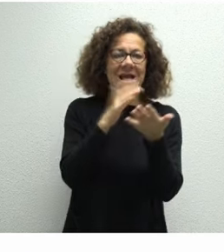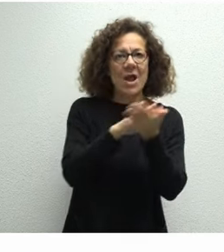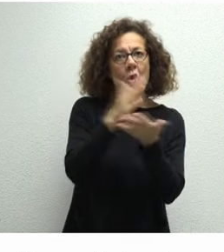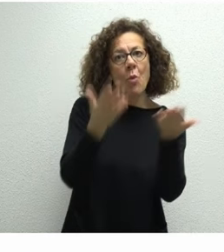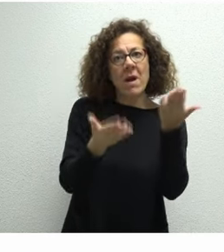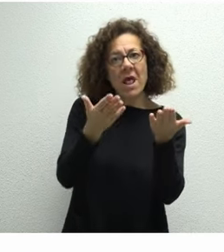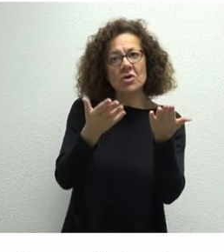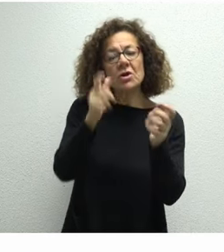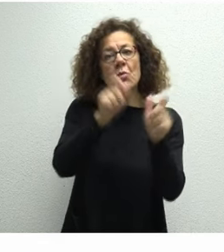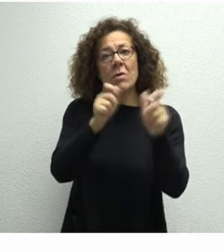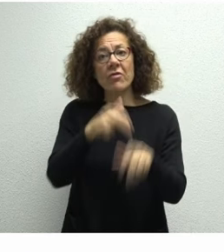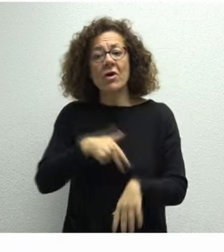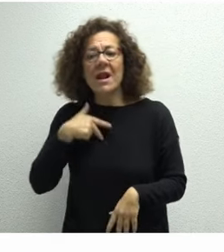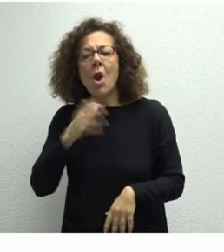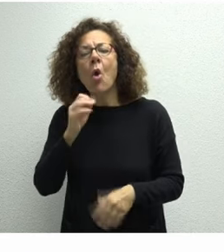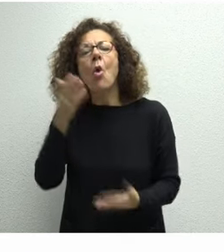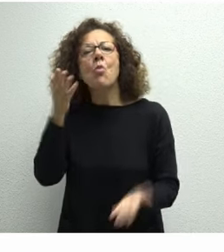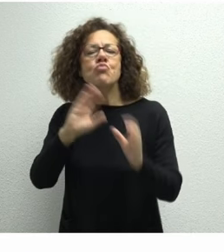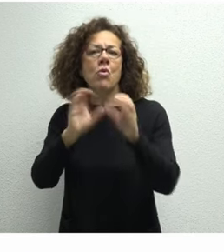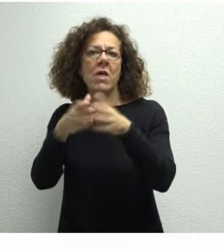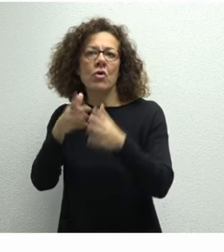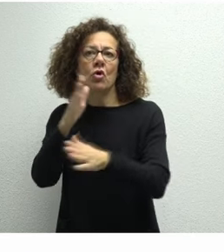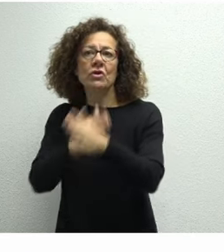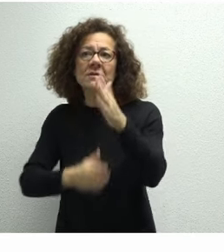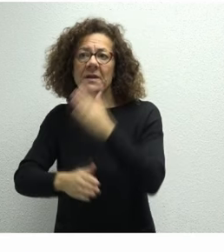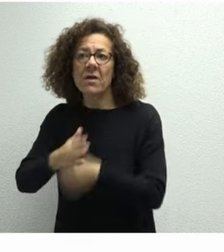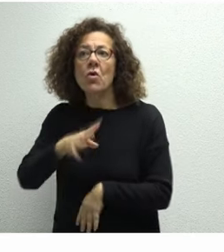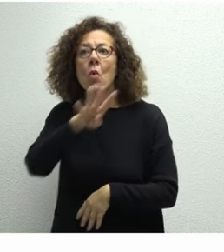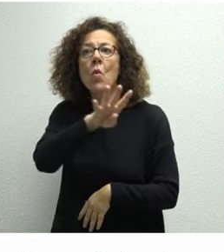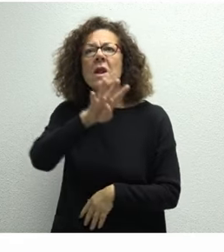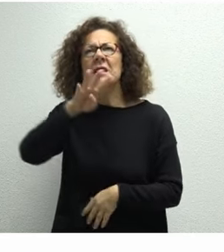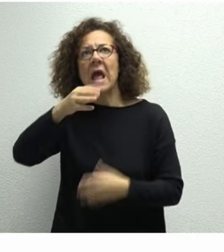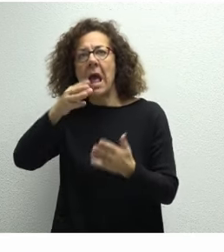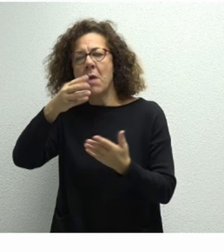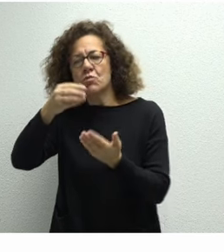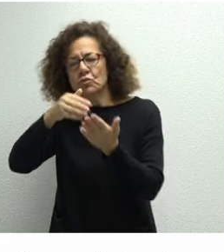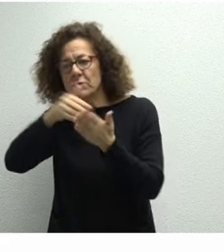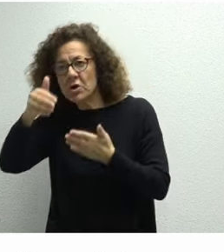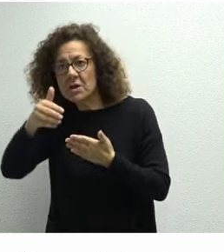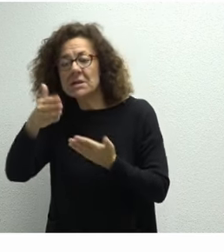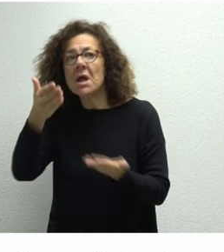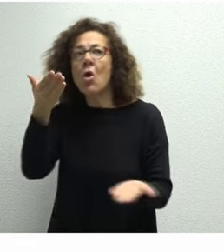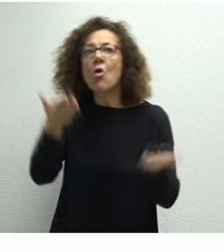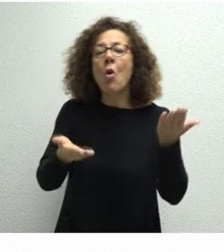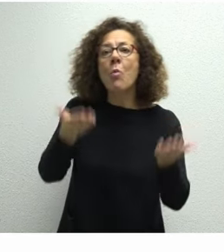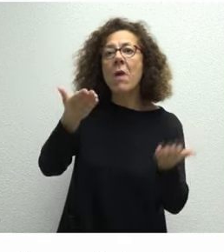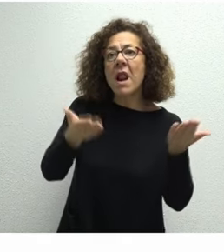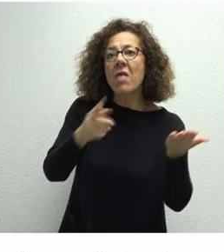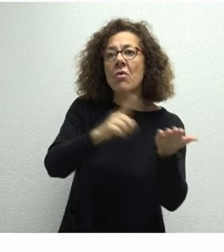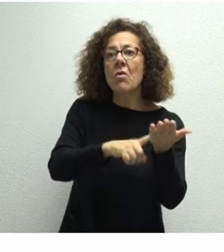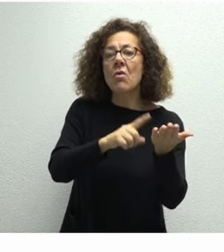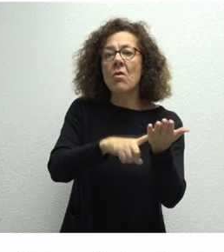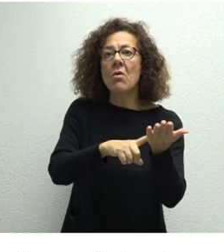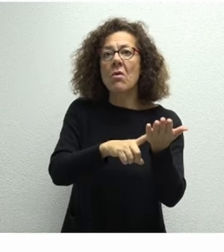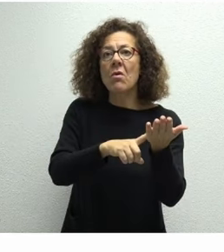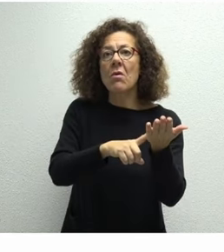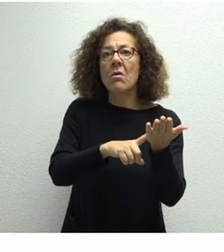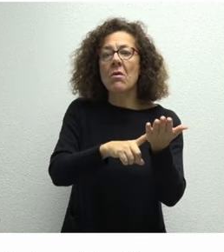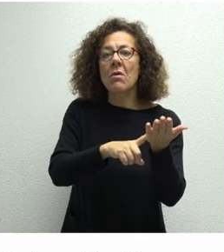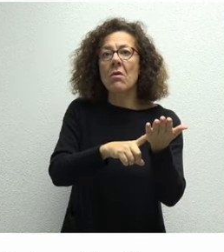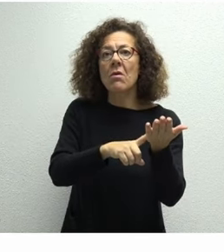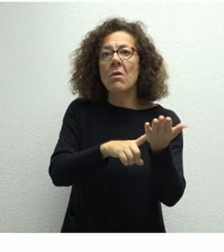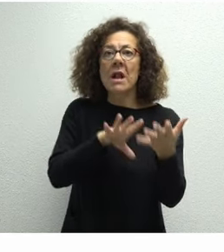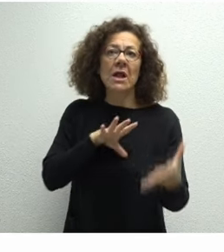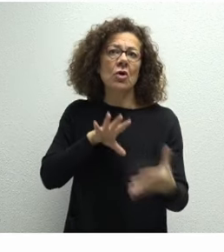que cuando hablamos de población con discapacidad No pues 40 y tantos billones frente a el que